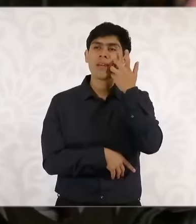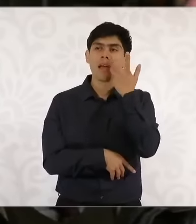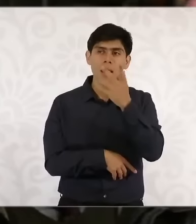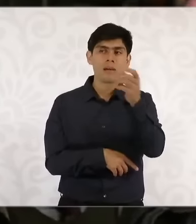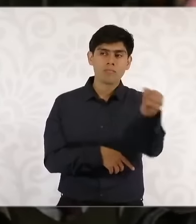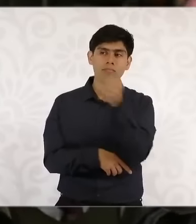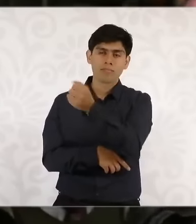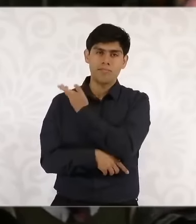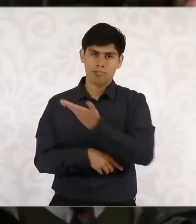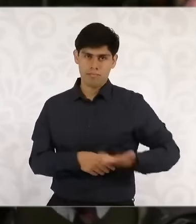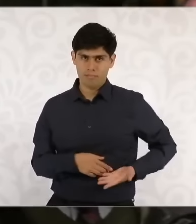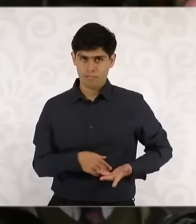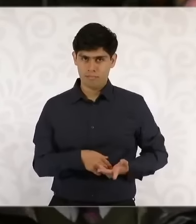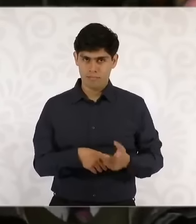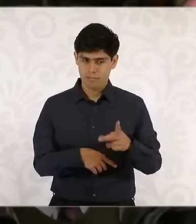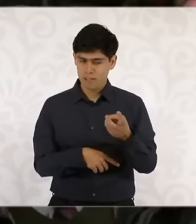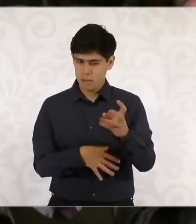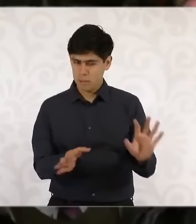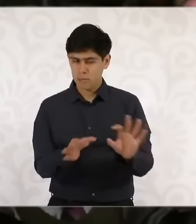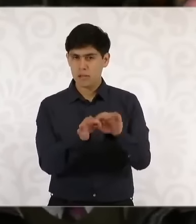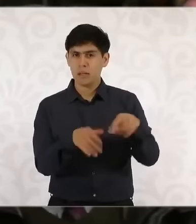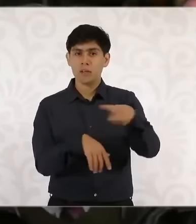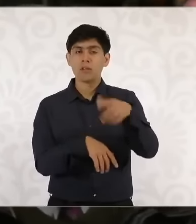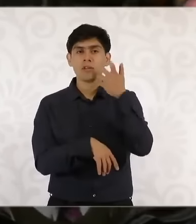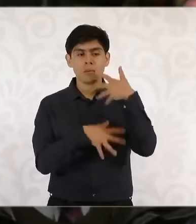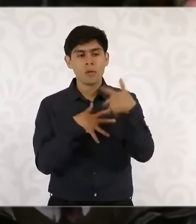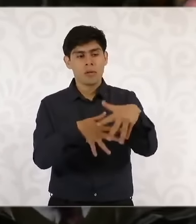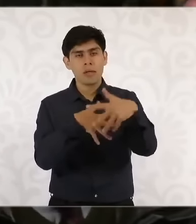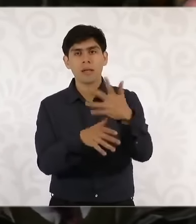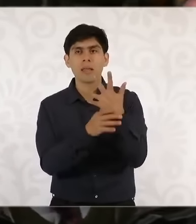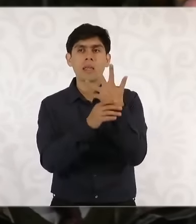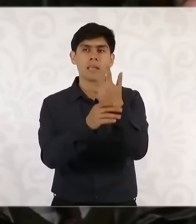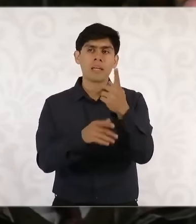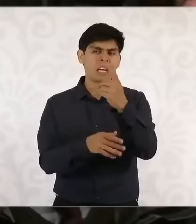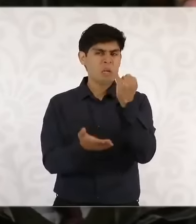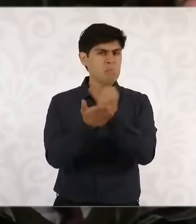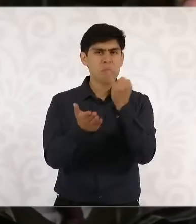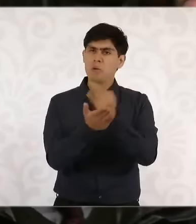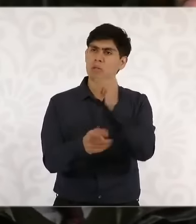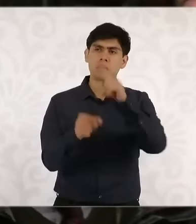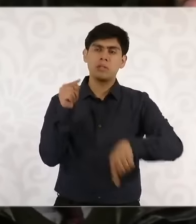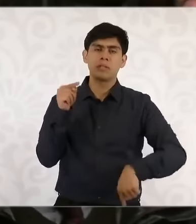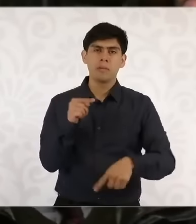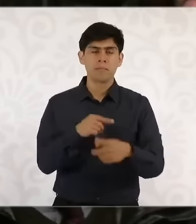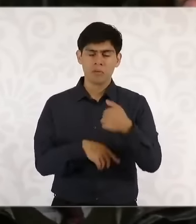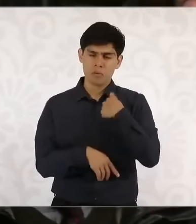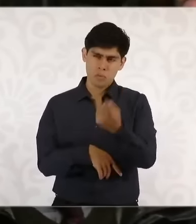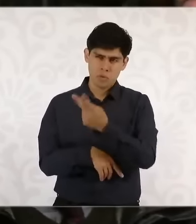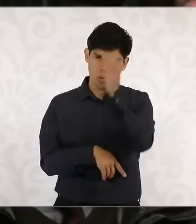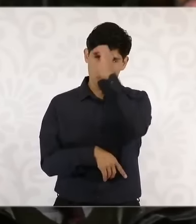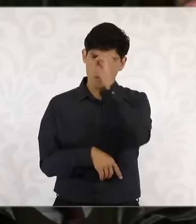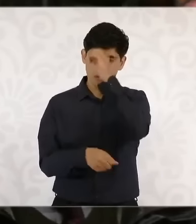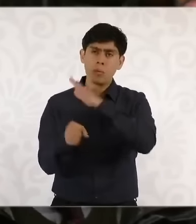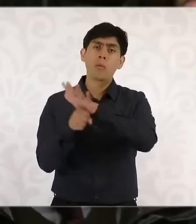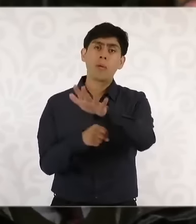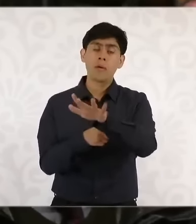de no a los impuestos. Entonces pues me gustaría saber su opinión al respecto, y también pegado